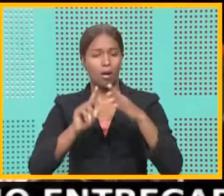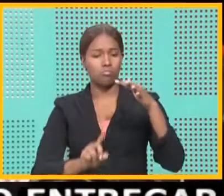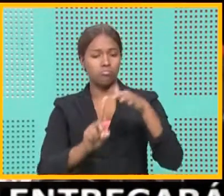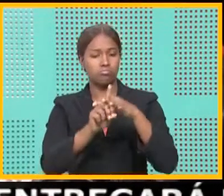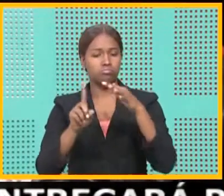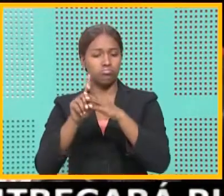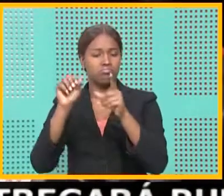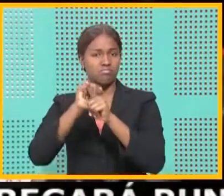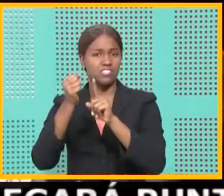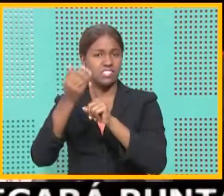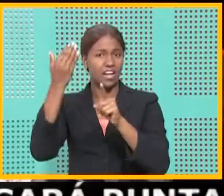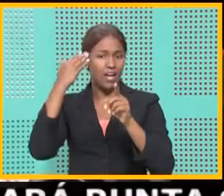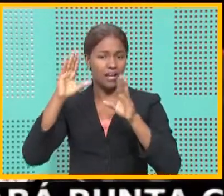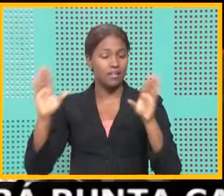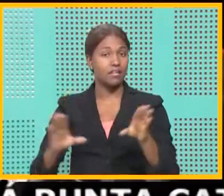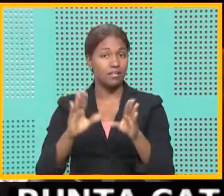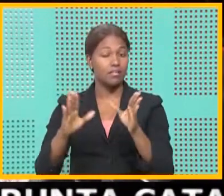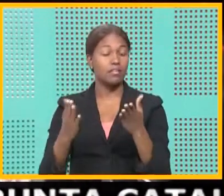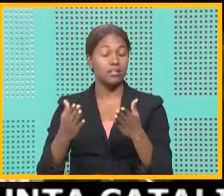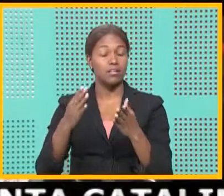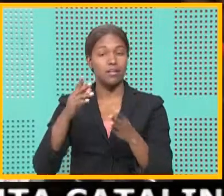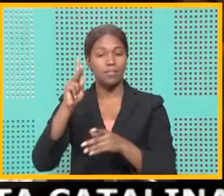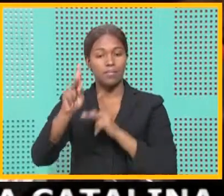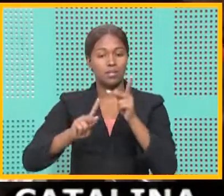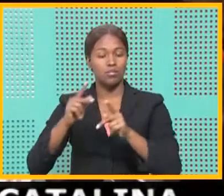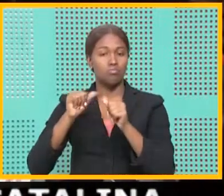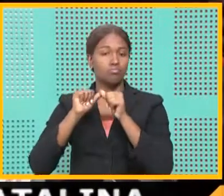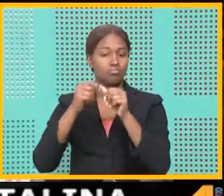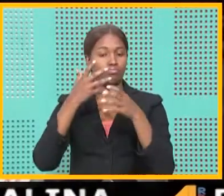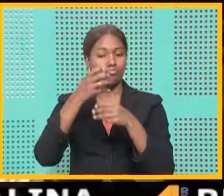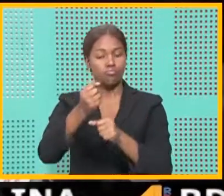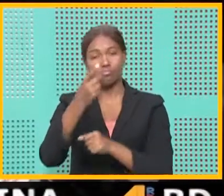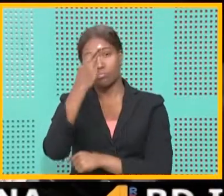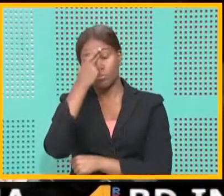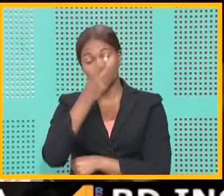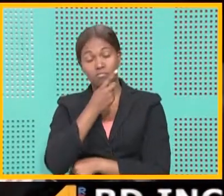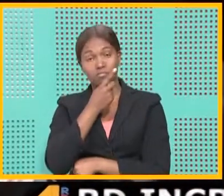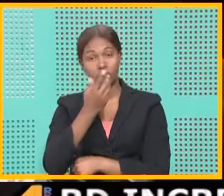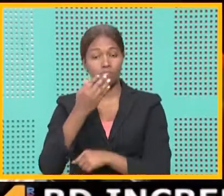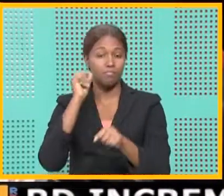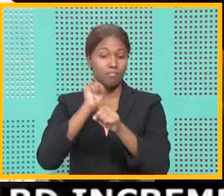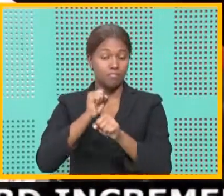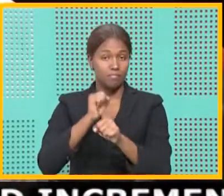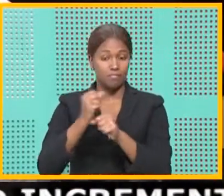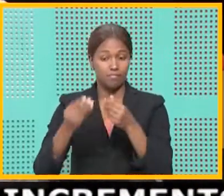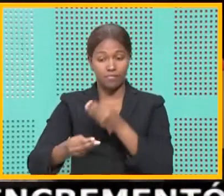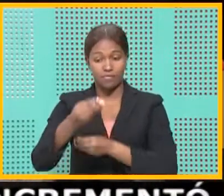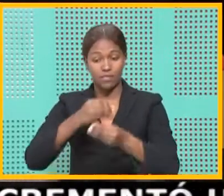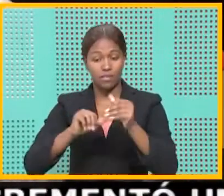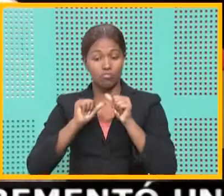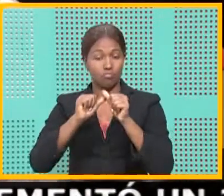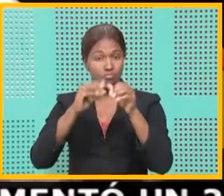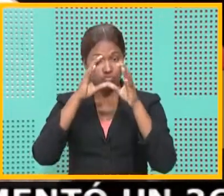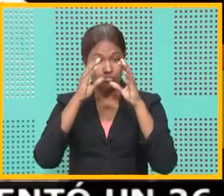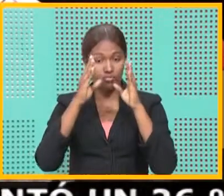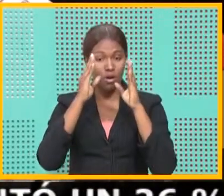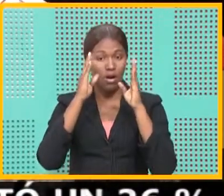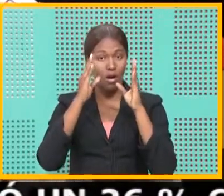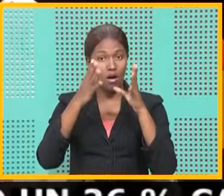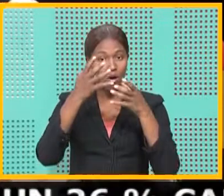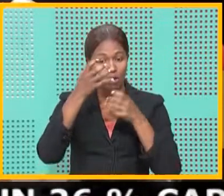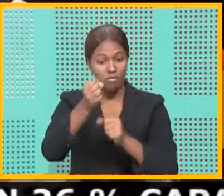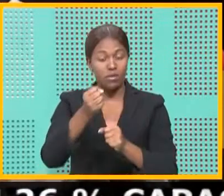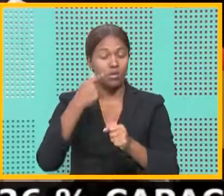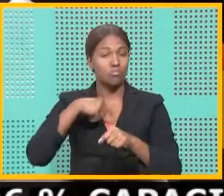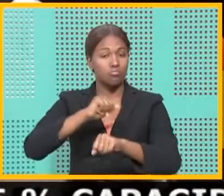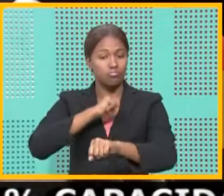ocurrieron, los turistas siguen confiando en la República Dominicana, los inversionistas siguen confiando, hemos